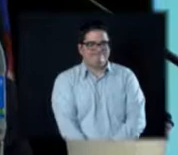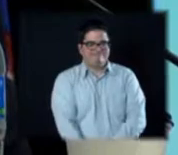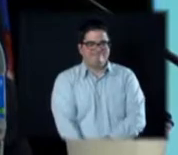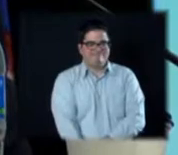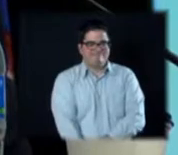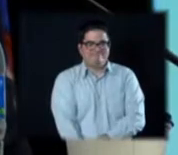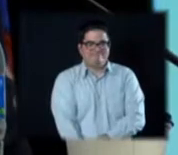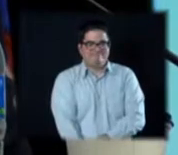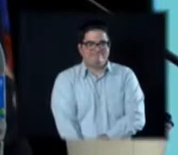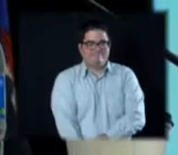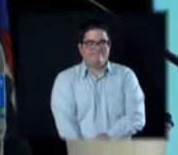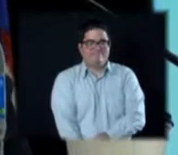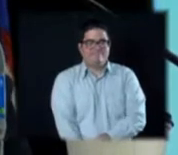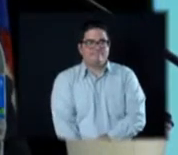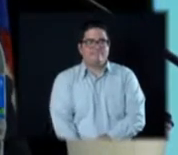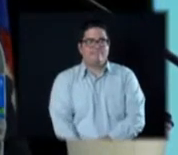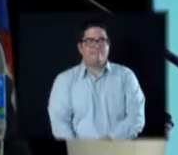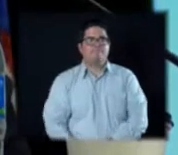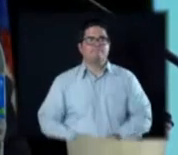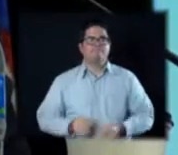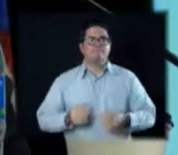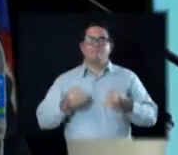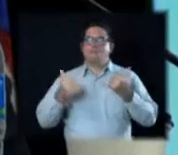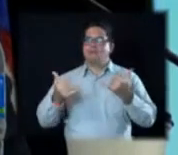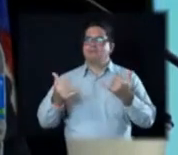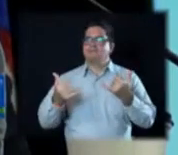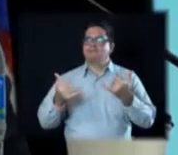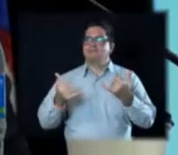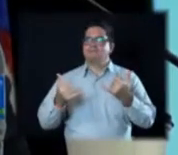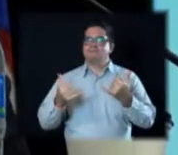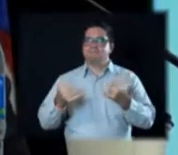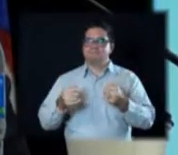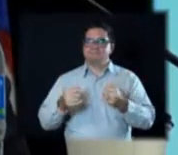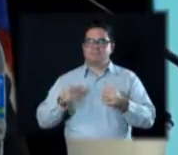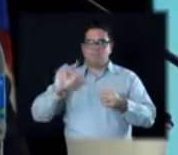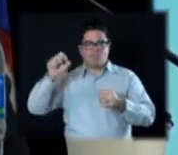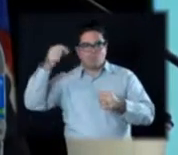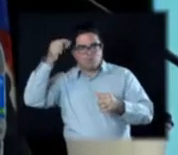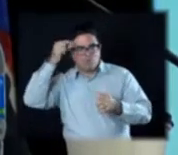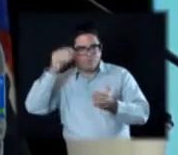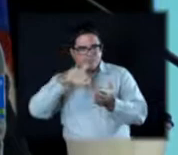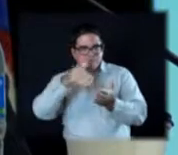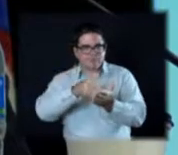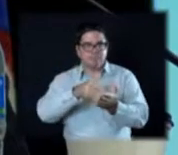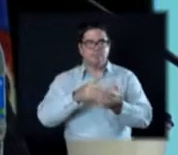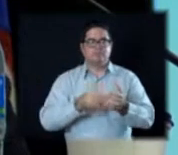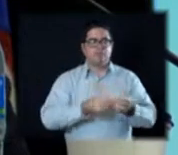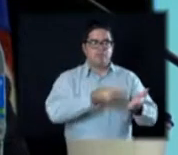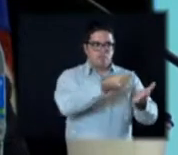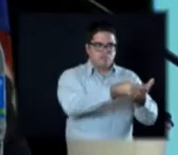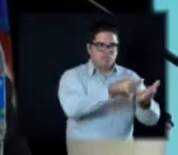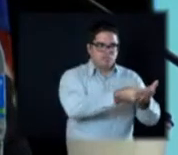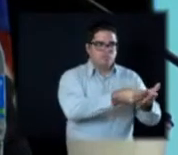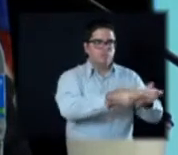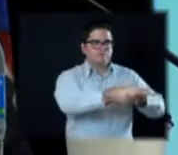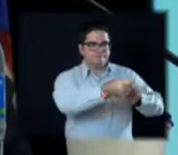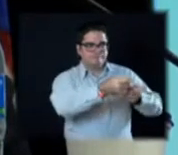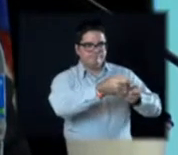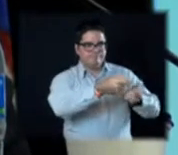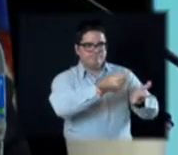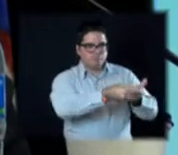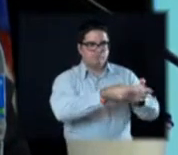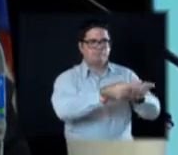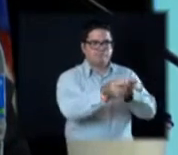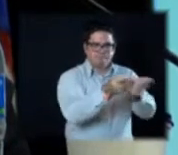para llegar lo que se ha hecho antes, para tener una gerencia central, más controles eficientes para las cuentas